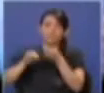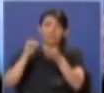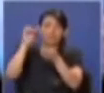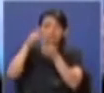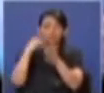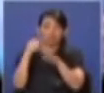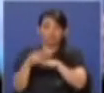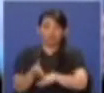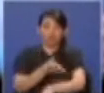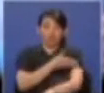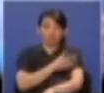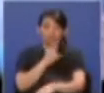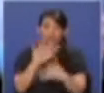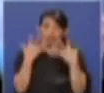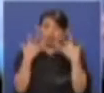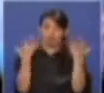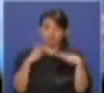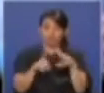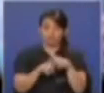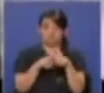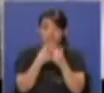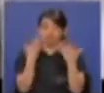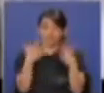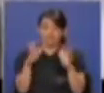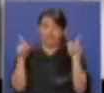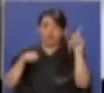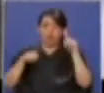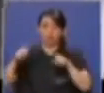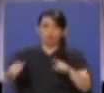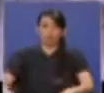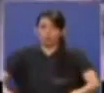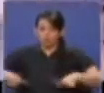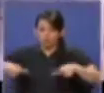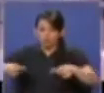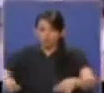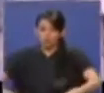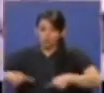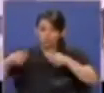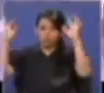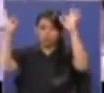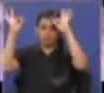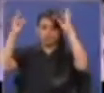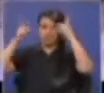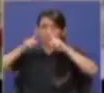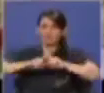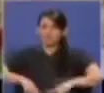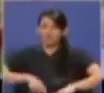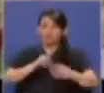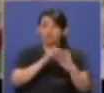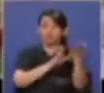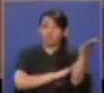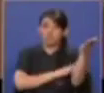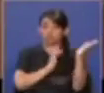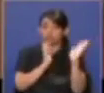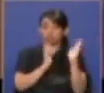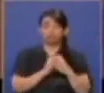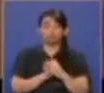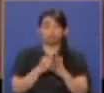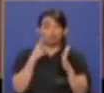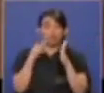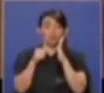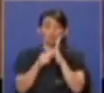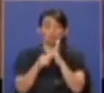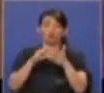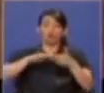obras entren a operar, y esto lo hemos hecho con hidroeléctricas, con termoeléctricas, con proyectos multipropósitos, ahí está por ejemplo